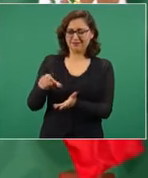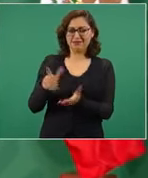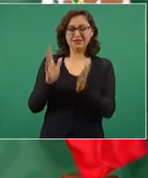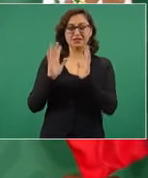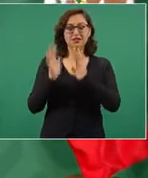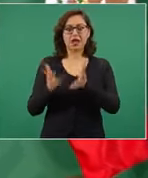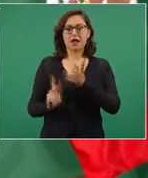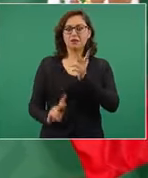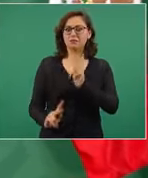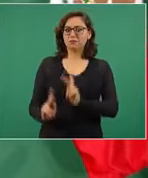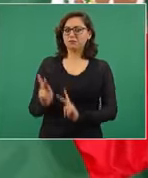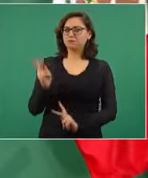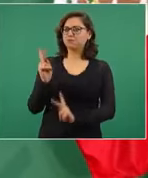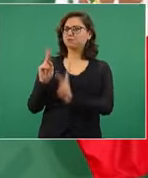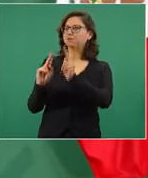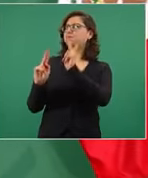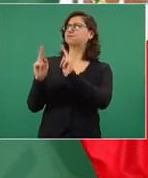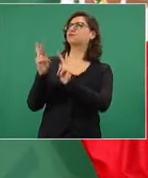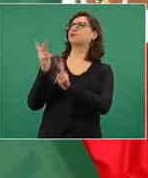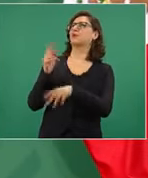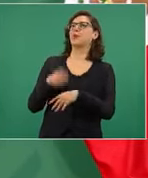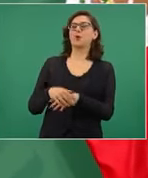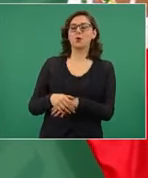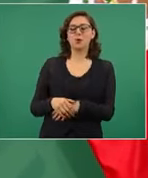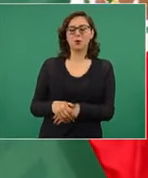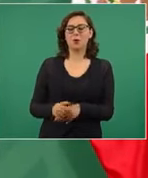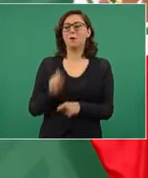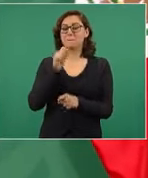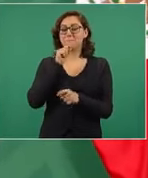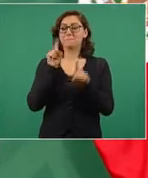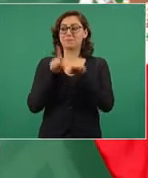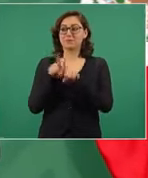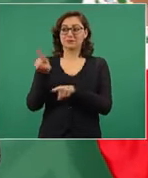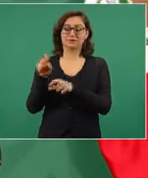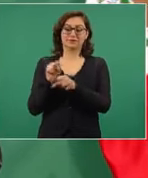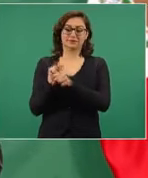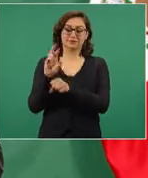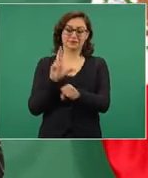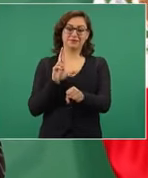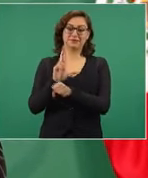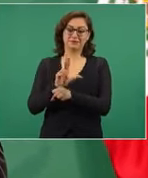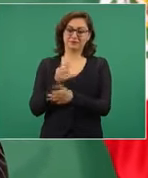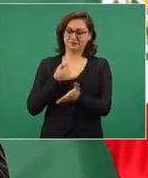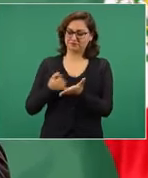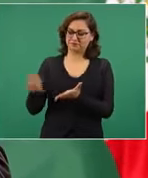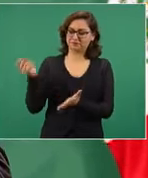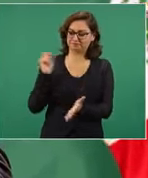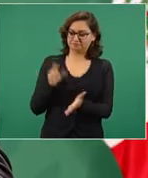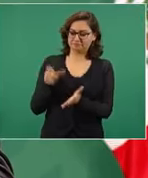Se está aplicando el Sembrando Vida en El Salvador, nosotros estamos apoyando.